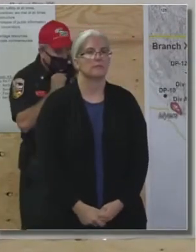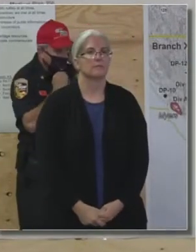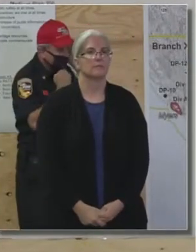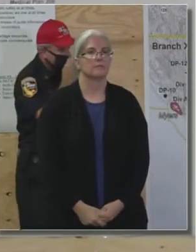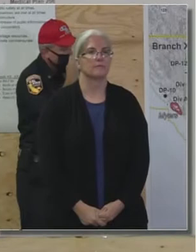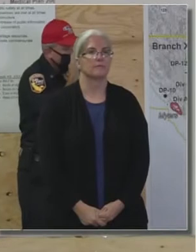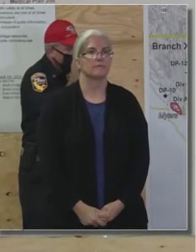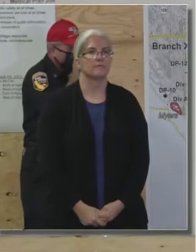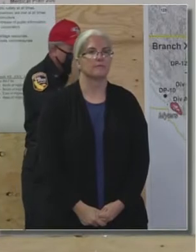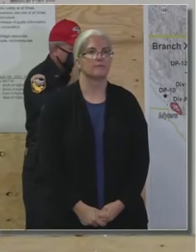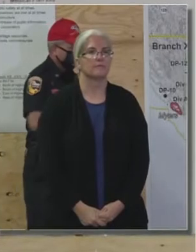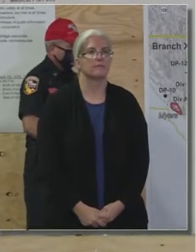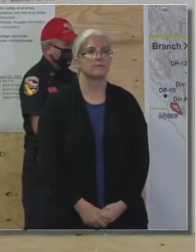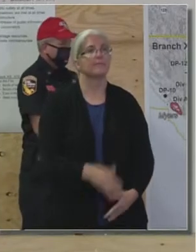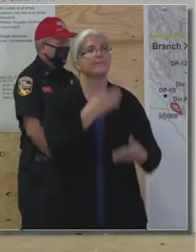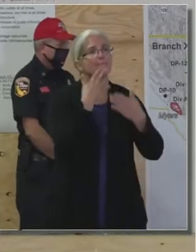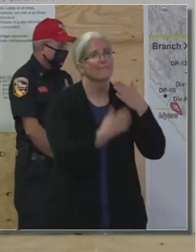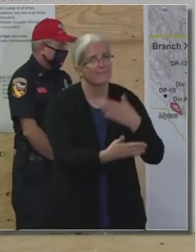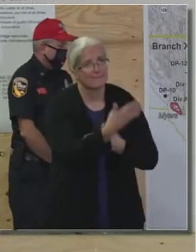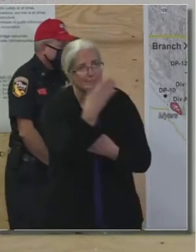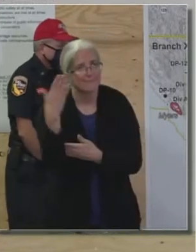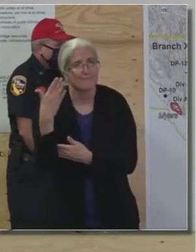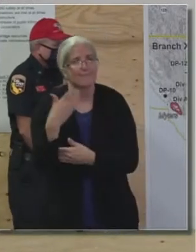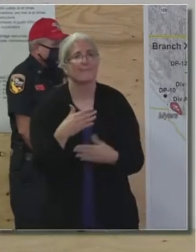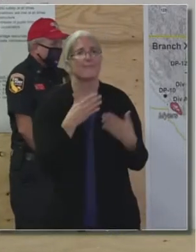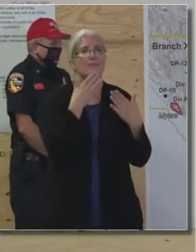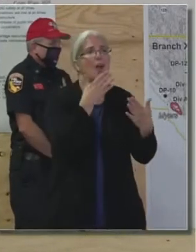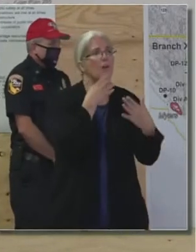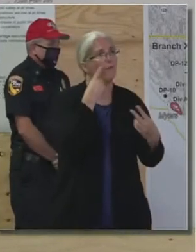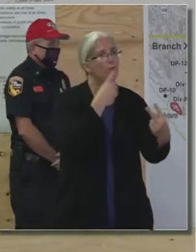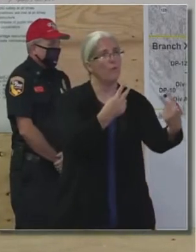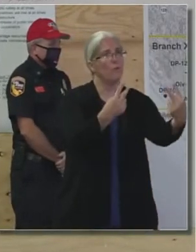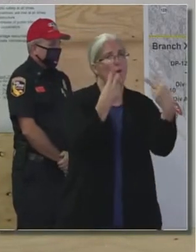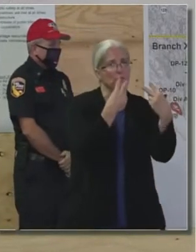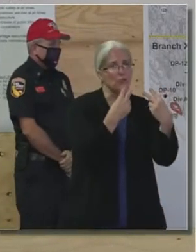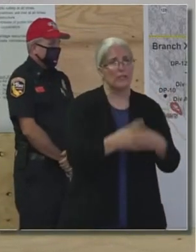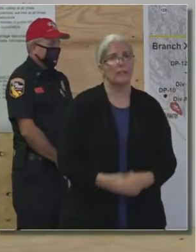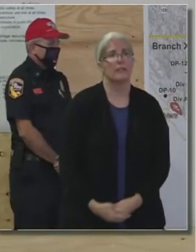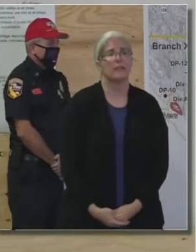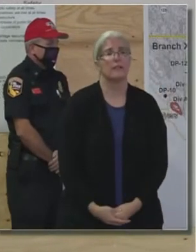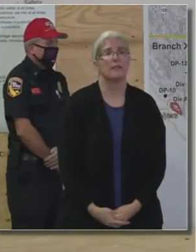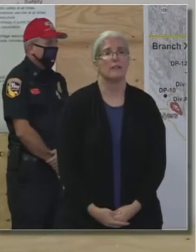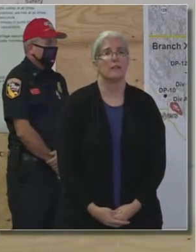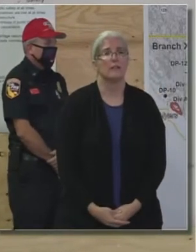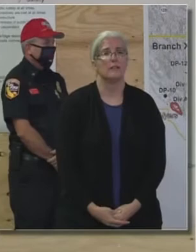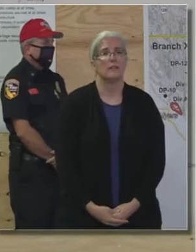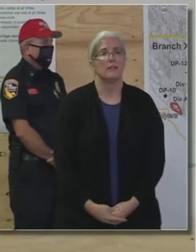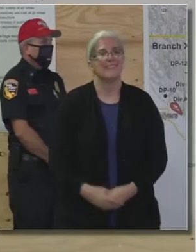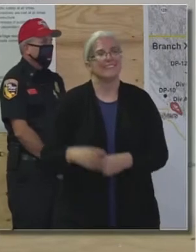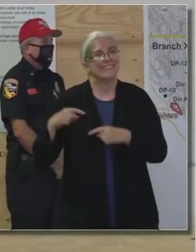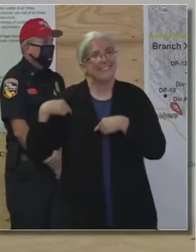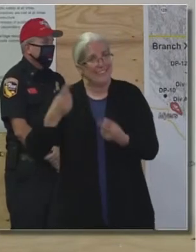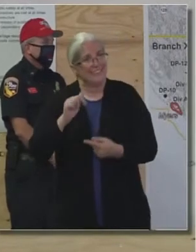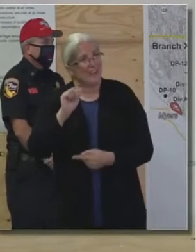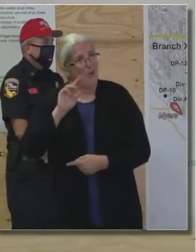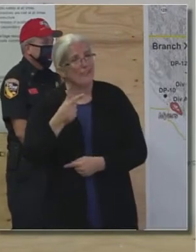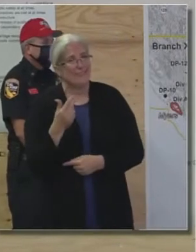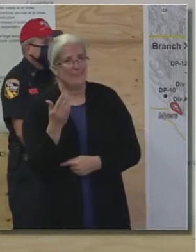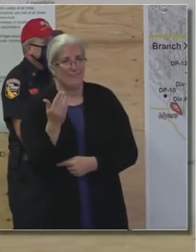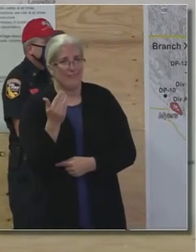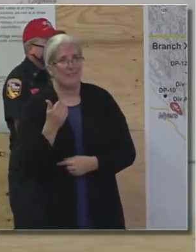la jefe jon buenos días gracias por estar con nosotros desde el 15 de agosto como se reportó